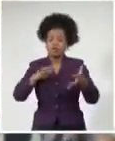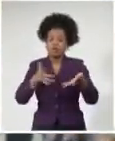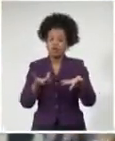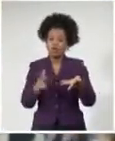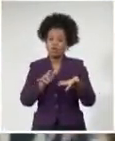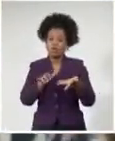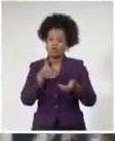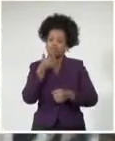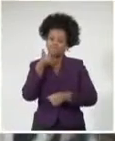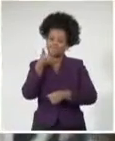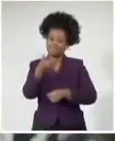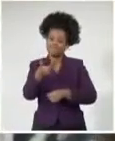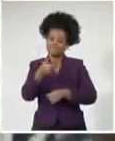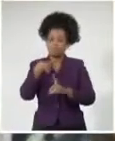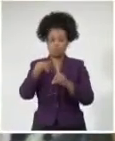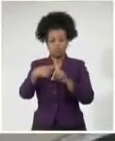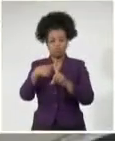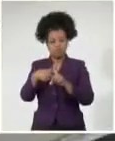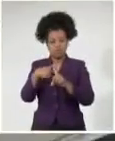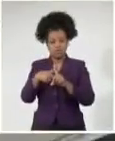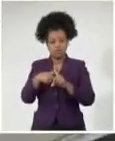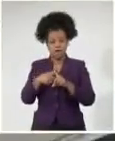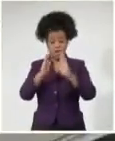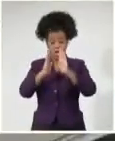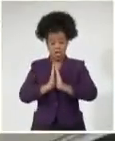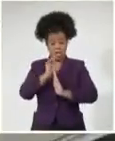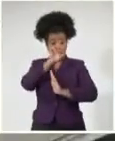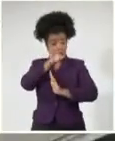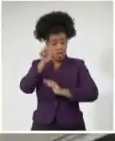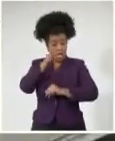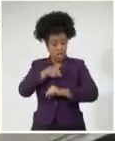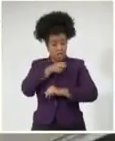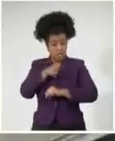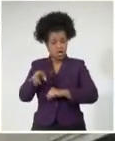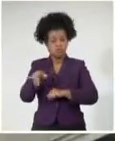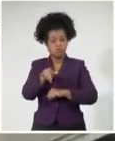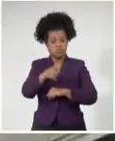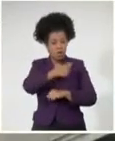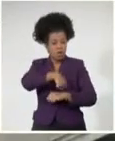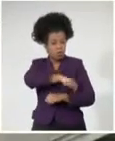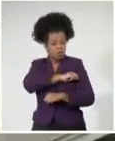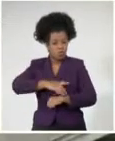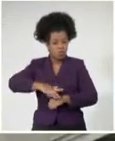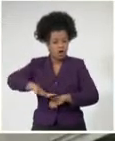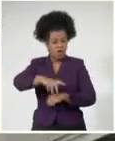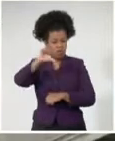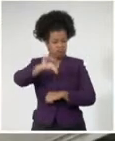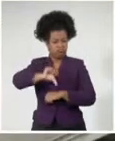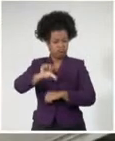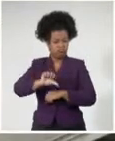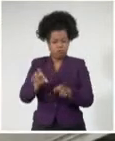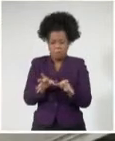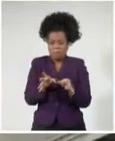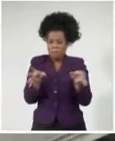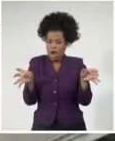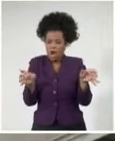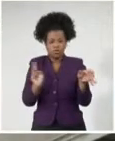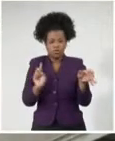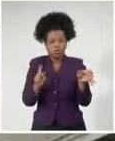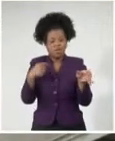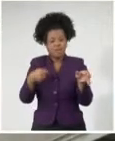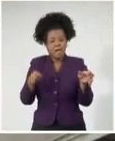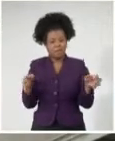que siempre se mire en la Iglesia como en la sociedad, no el mal que nos divide, sino el